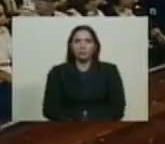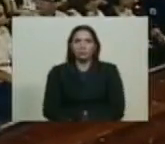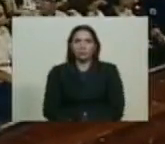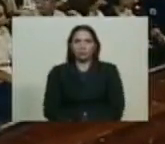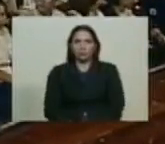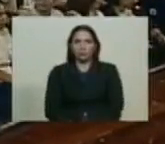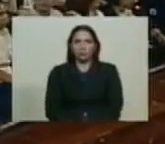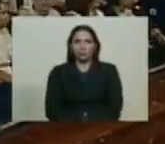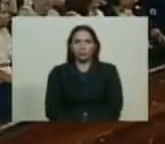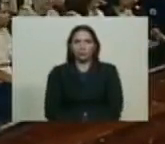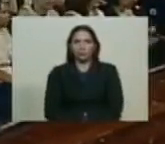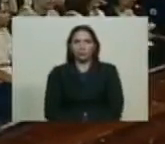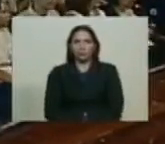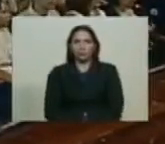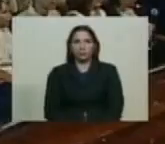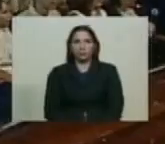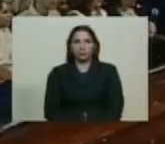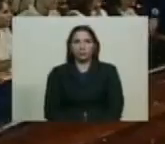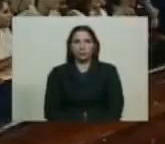de Venezuela.